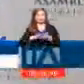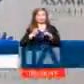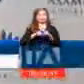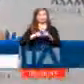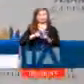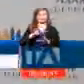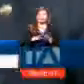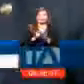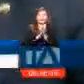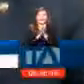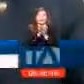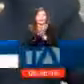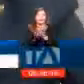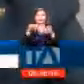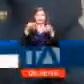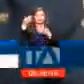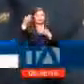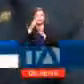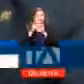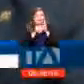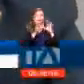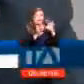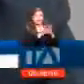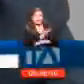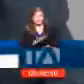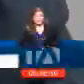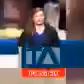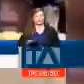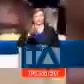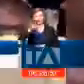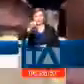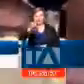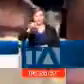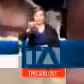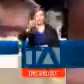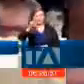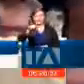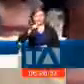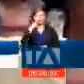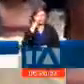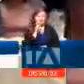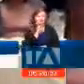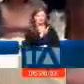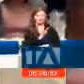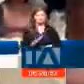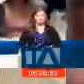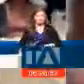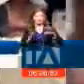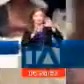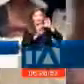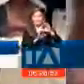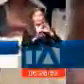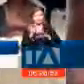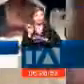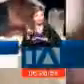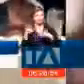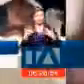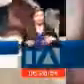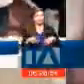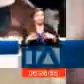para presentar la solicitud de juicio político contra José Carlos Tuárez. Lo hace porque sostiene que el presidente del Consejo de